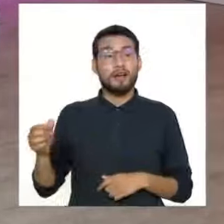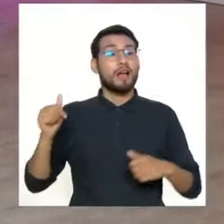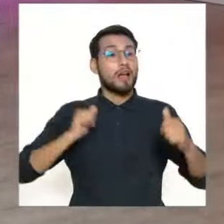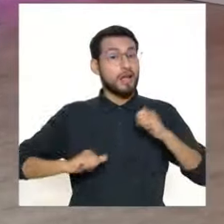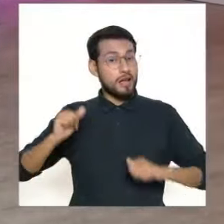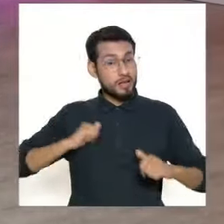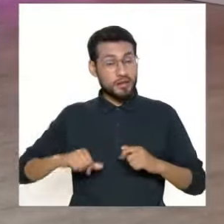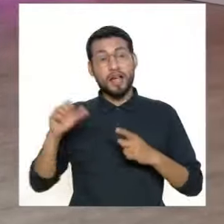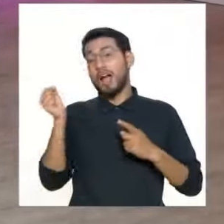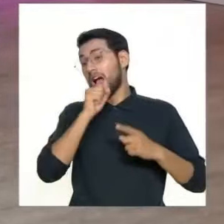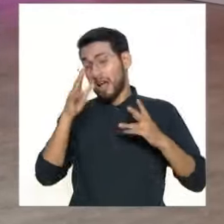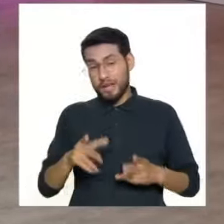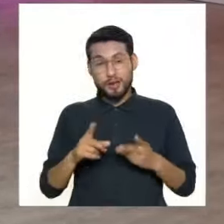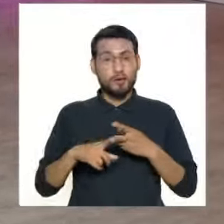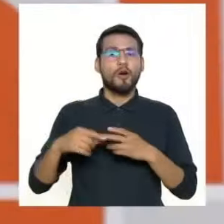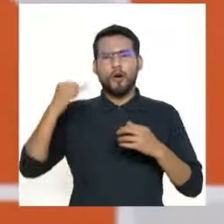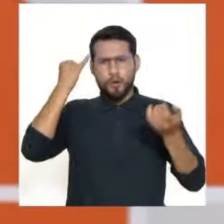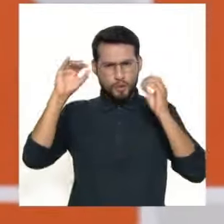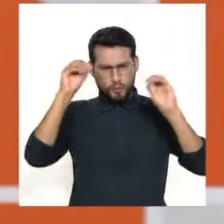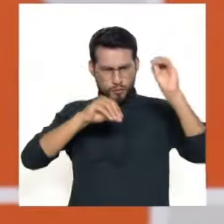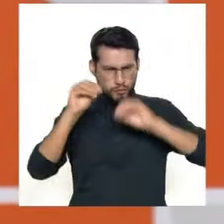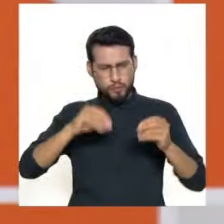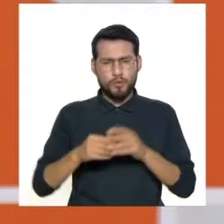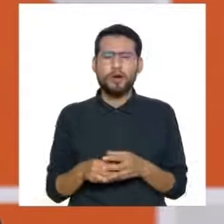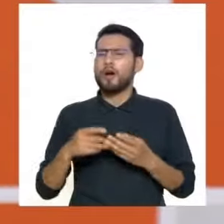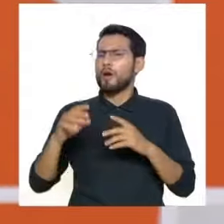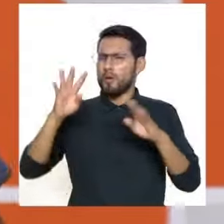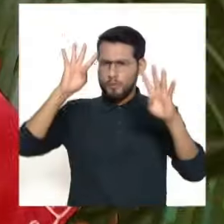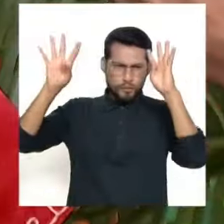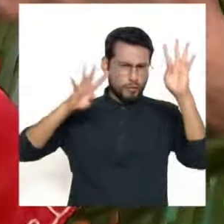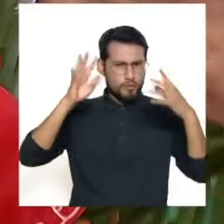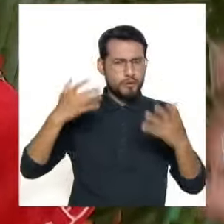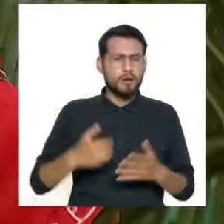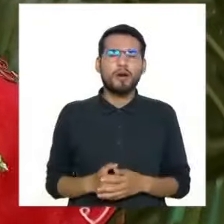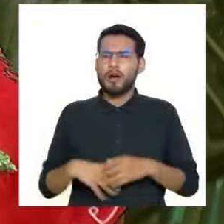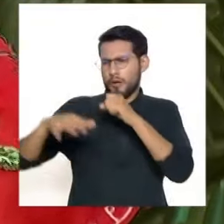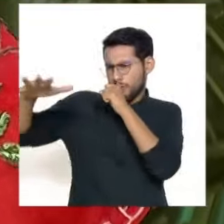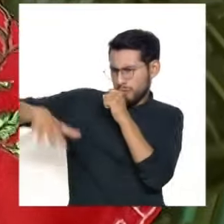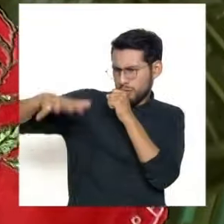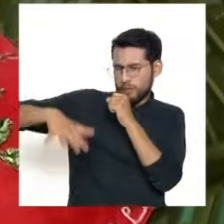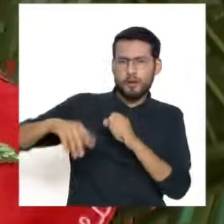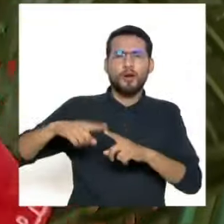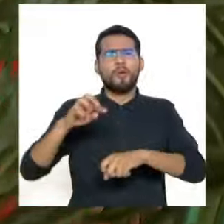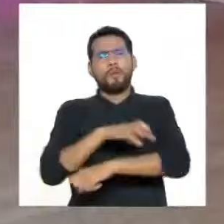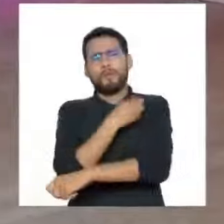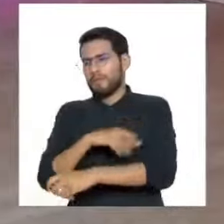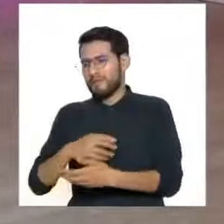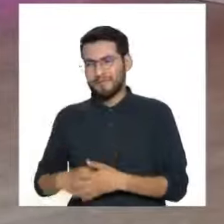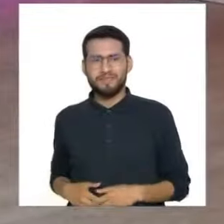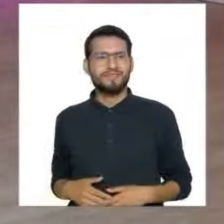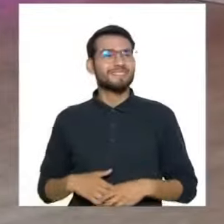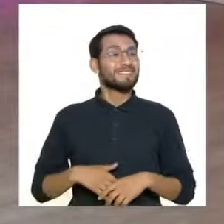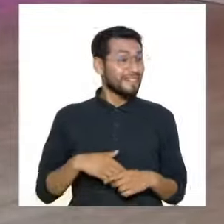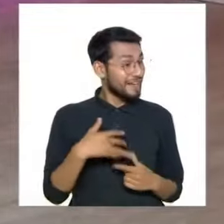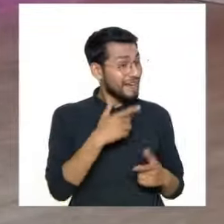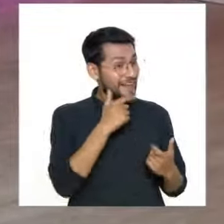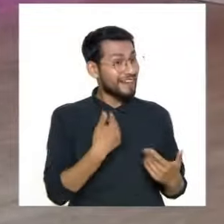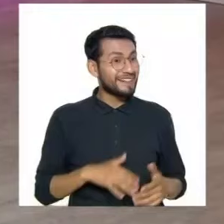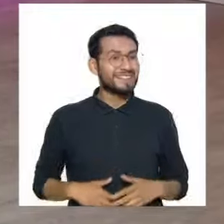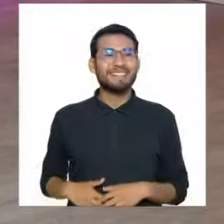actor cantante compositor improvisador rapero poeta lanzador de